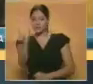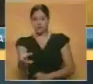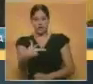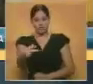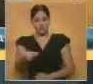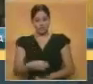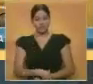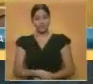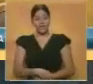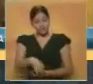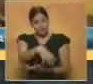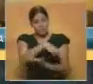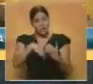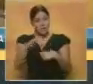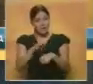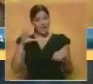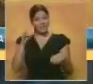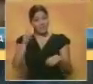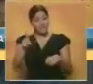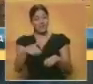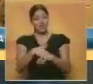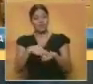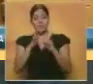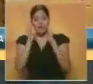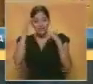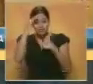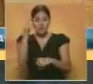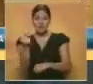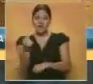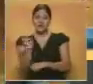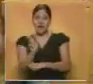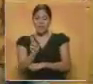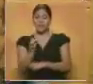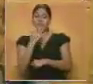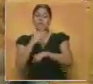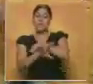existen problemas más graves que el gobierno debe atender con urgencia, como la delincuencia y la inflación.